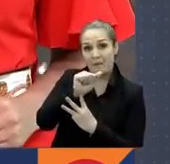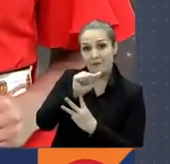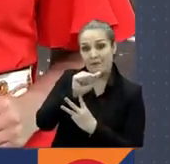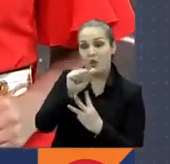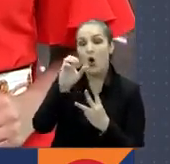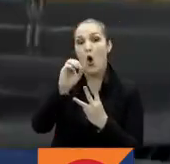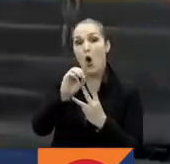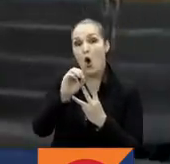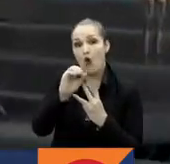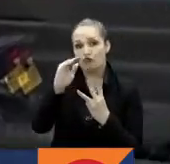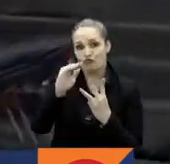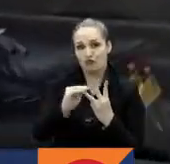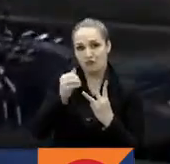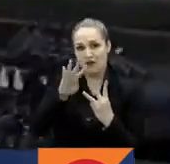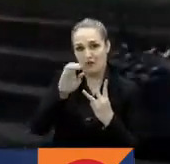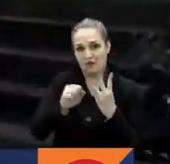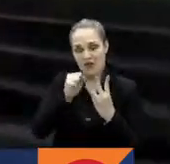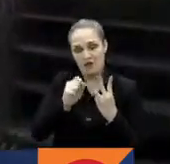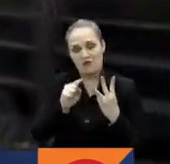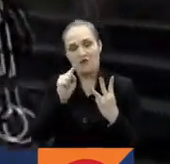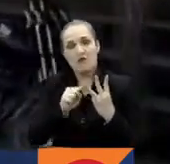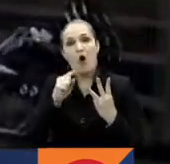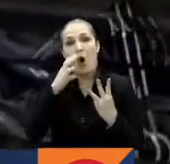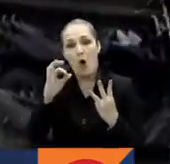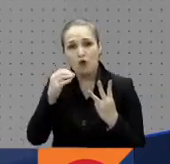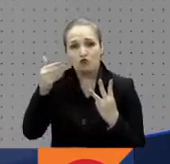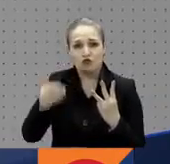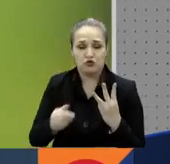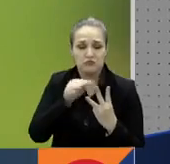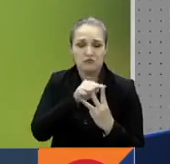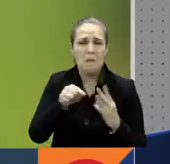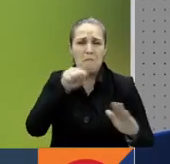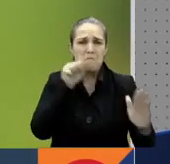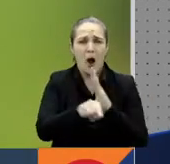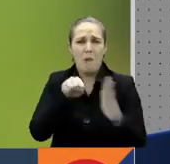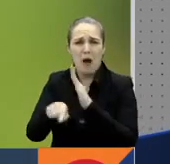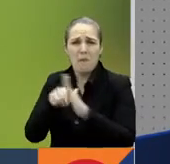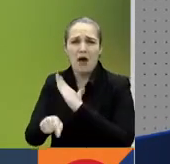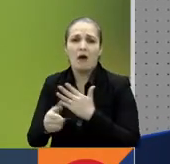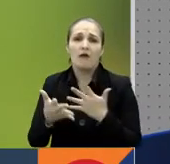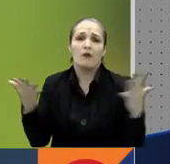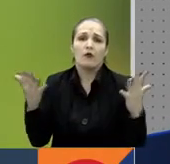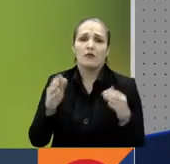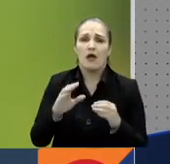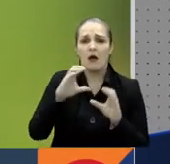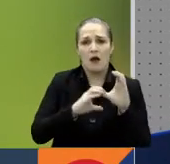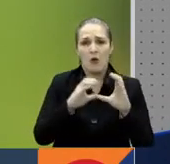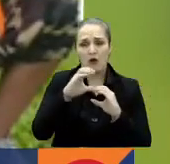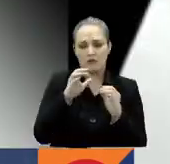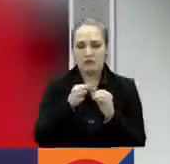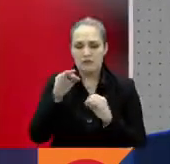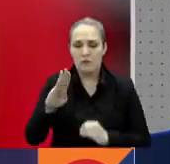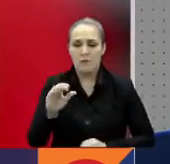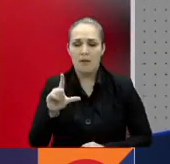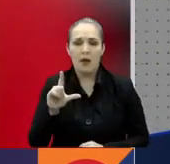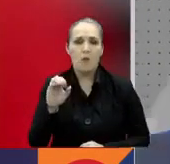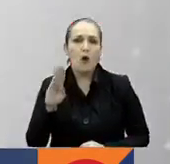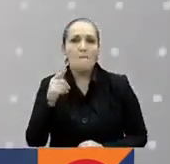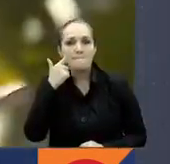reconocido motocrosista, fueron asesinados en el municipio de Balboa, Cauca. Según las autoridades, el crimen sería un ajuste de